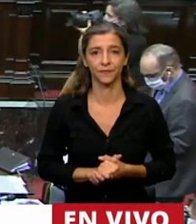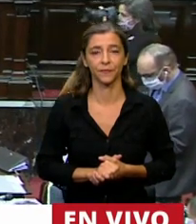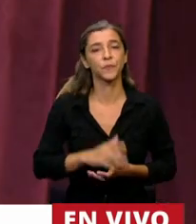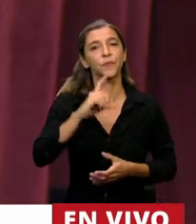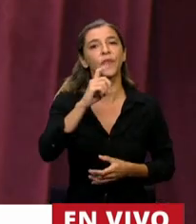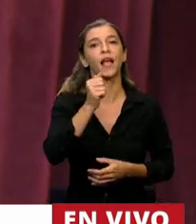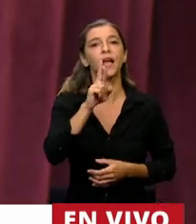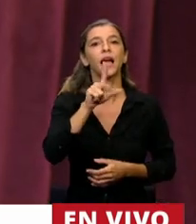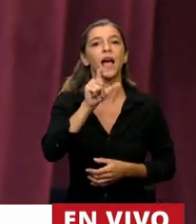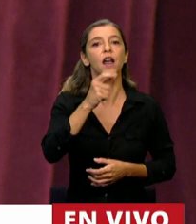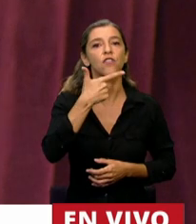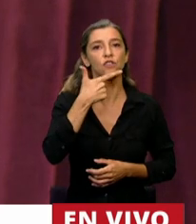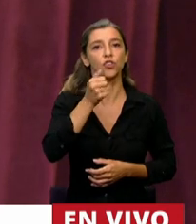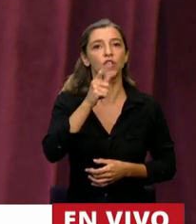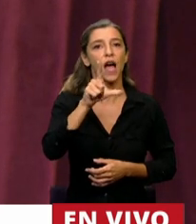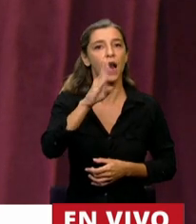Carlos Alberto Ortega,